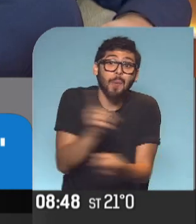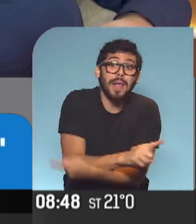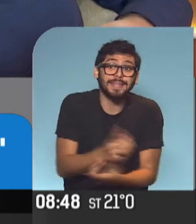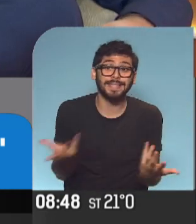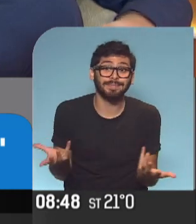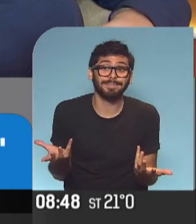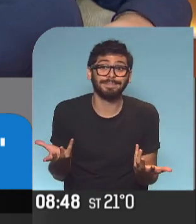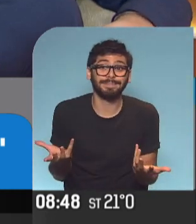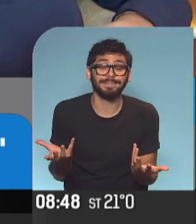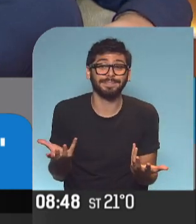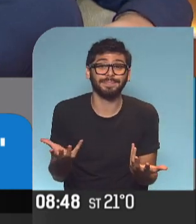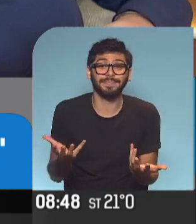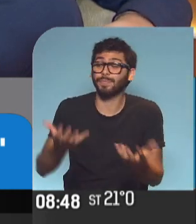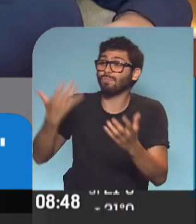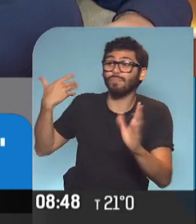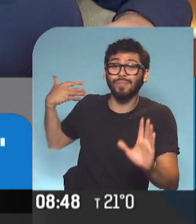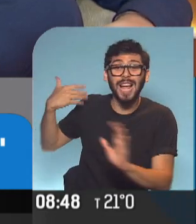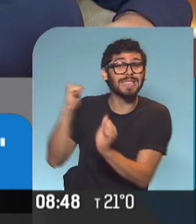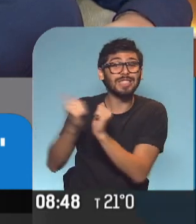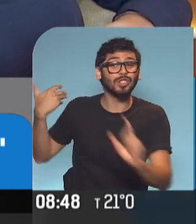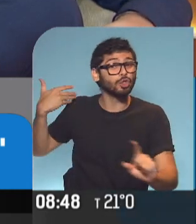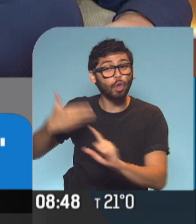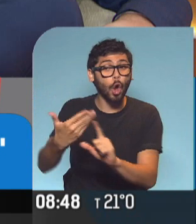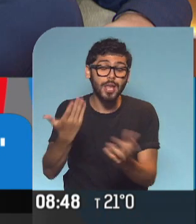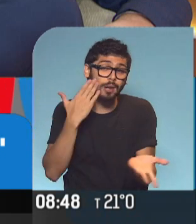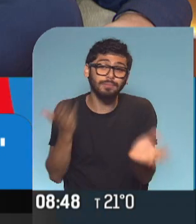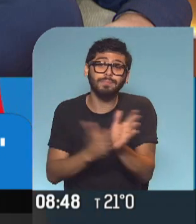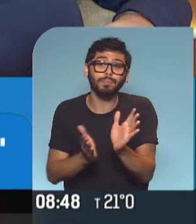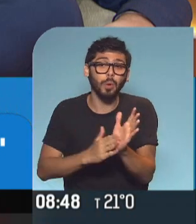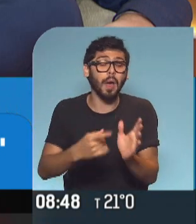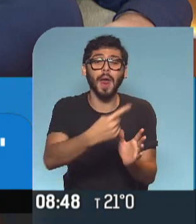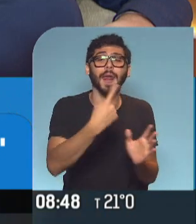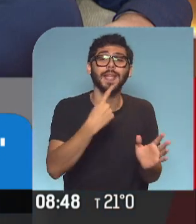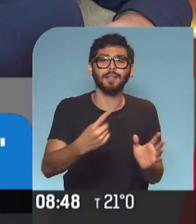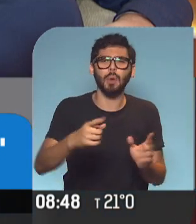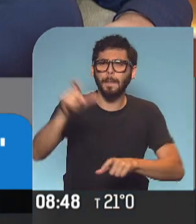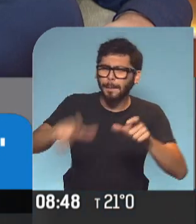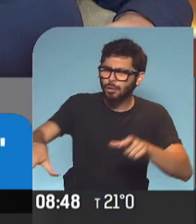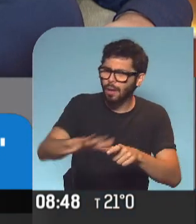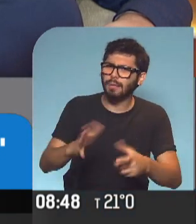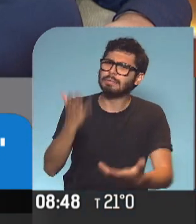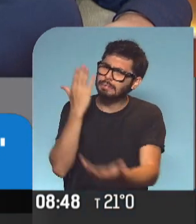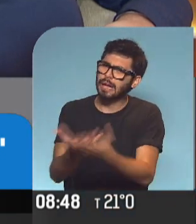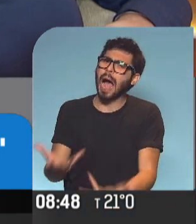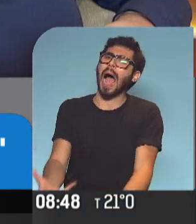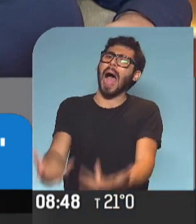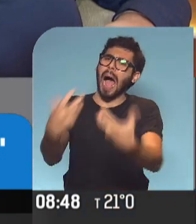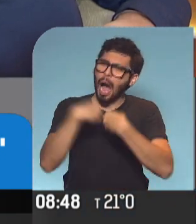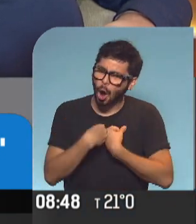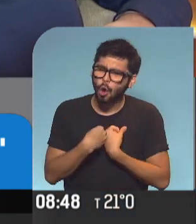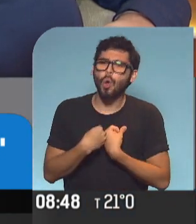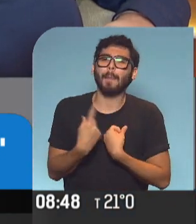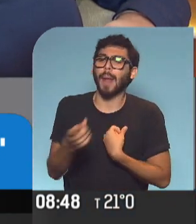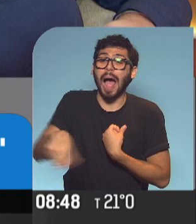la verdad es que la experiencia histórica demuestra que esta mirada cínica donde vos le pedís a la gente que te acompañe en el esfuerzo que le vas a bajar el salario